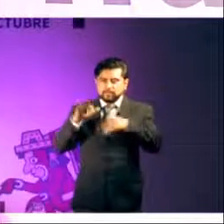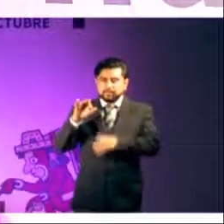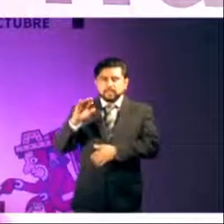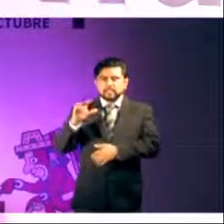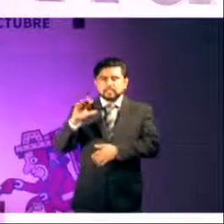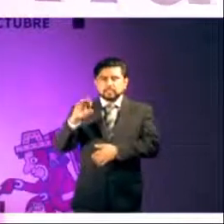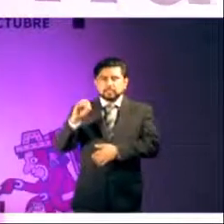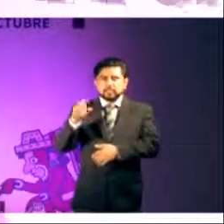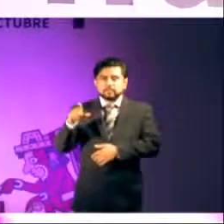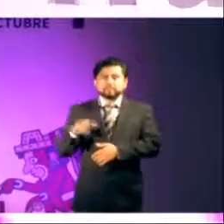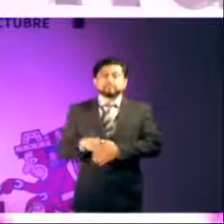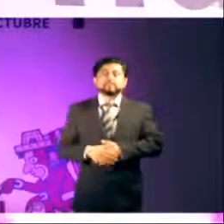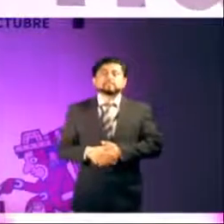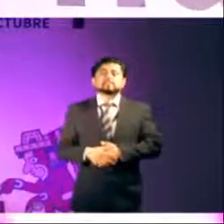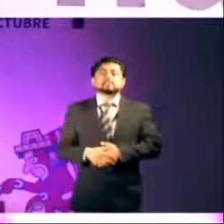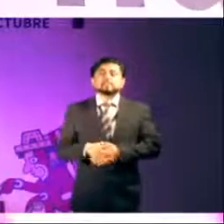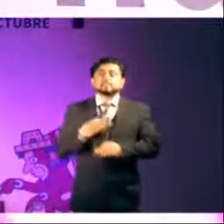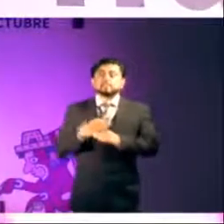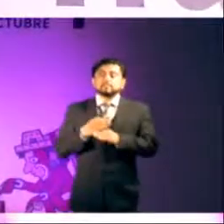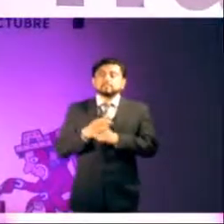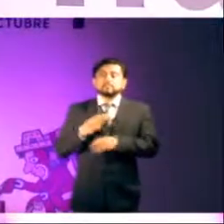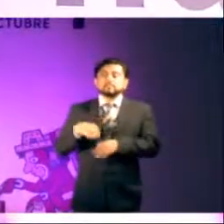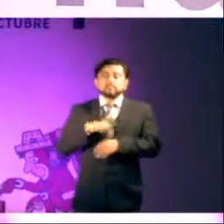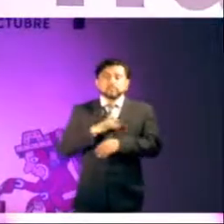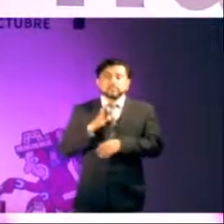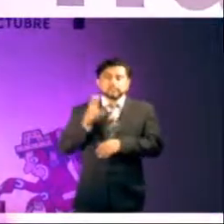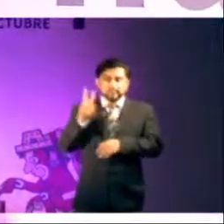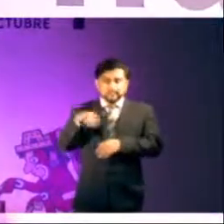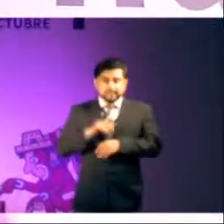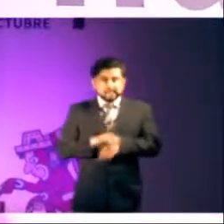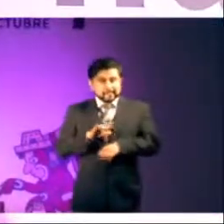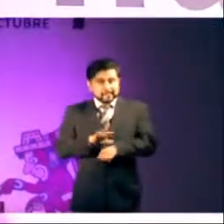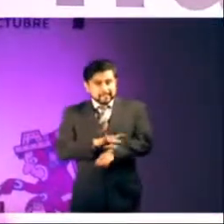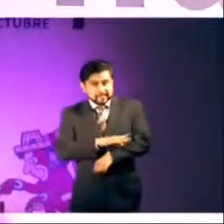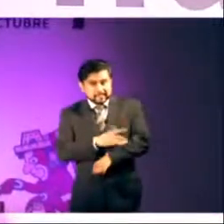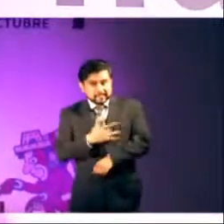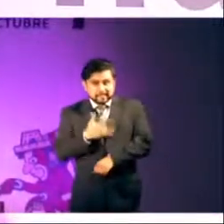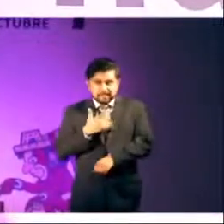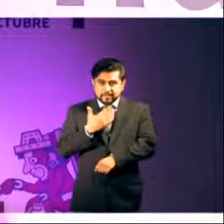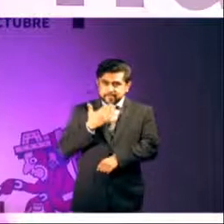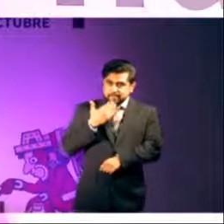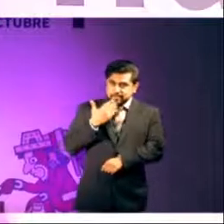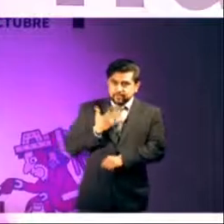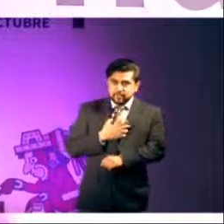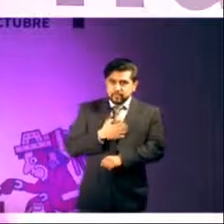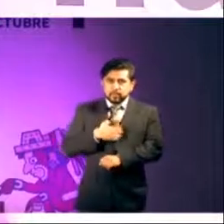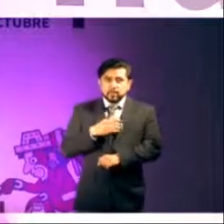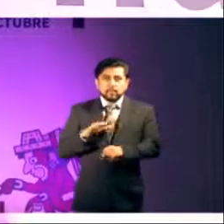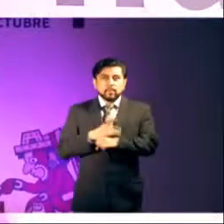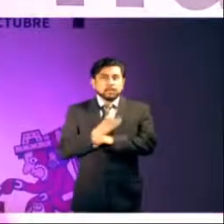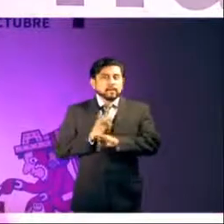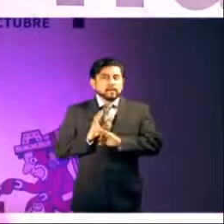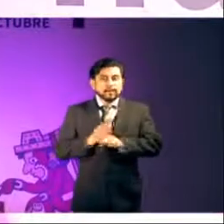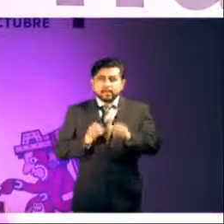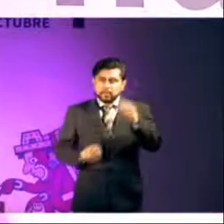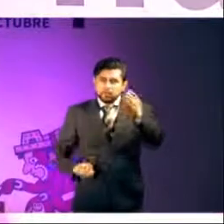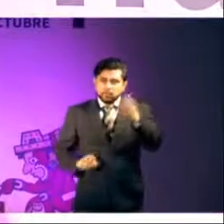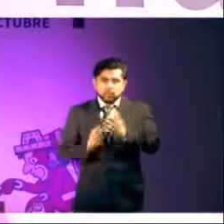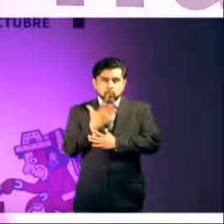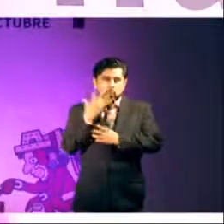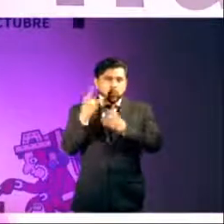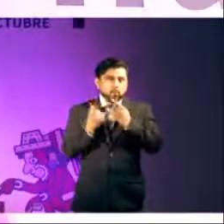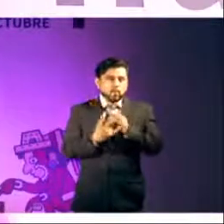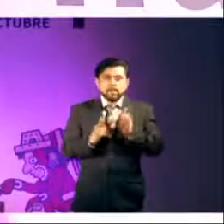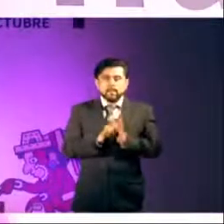y pues la verdad muy están muy emocionados porque por fin tenemos nueva novela de fabricio mejía madrid